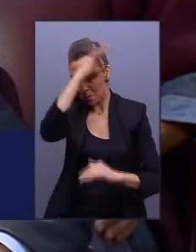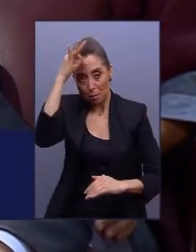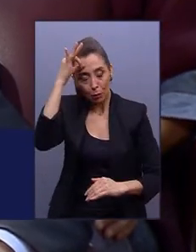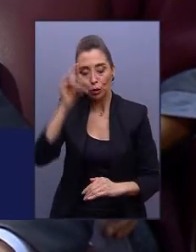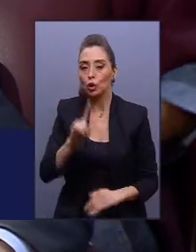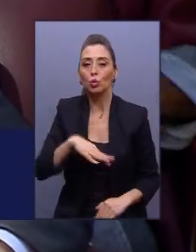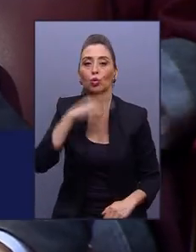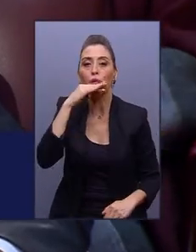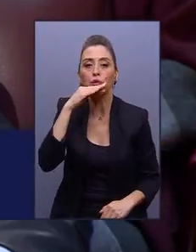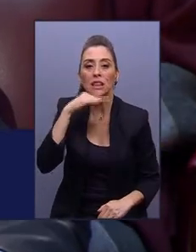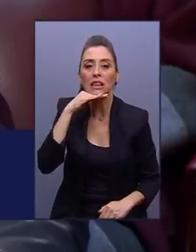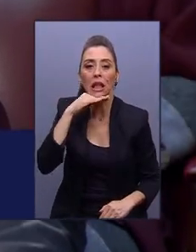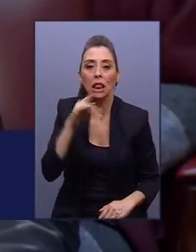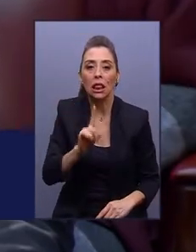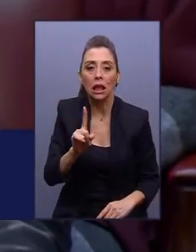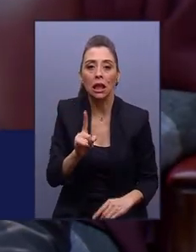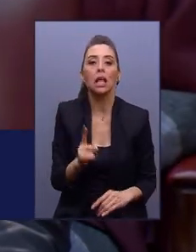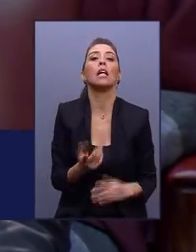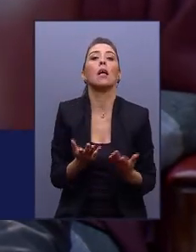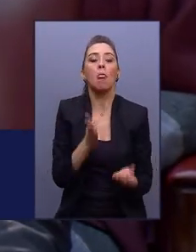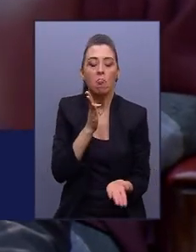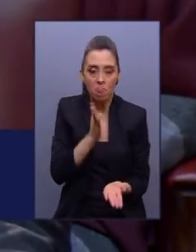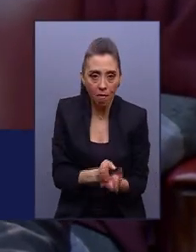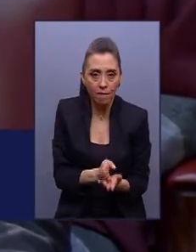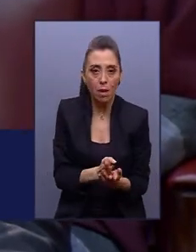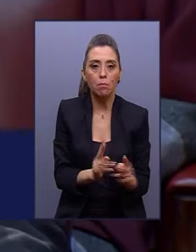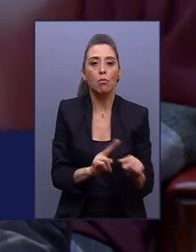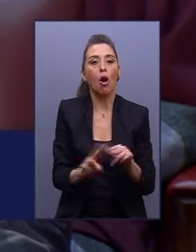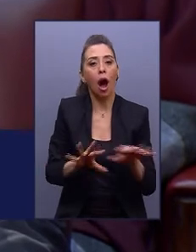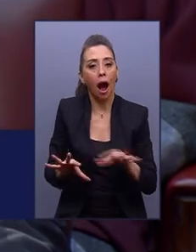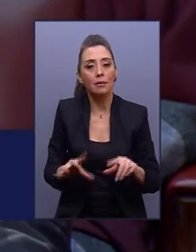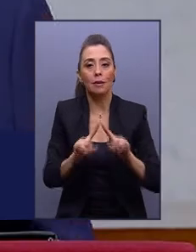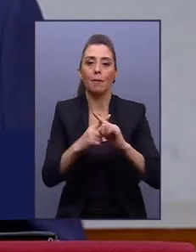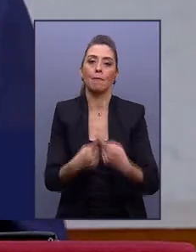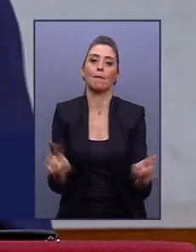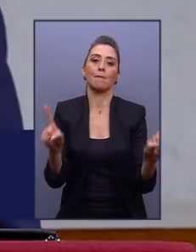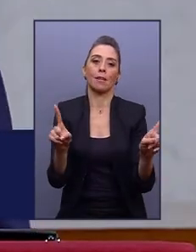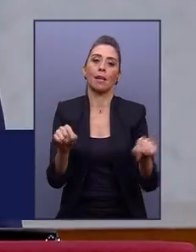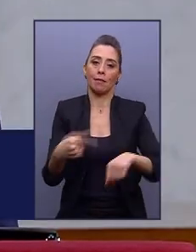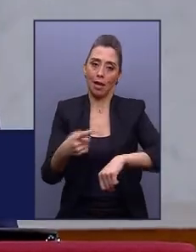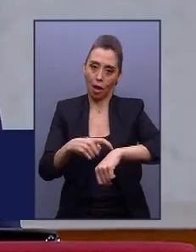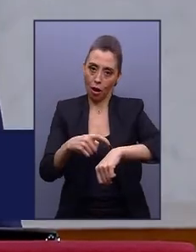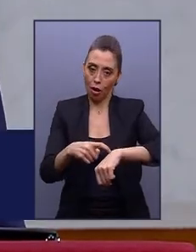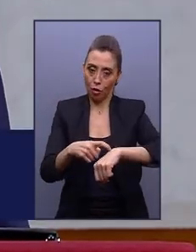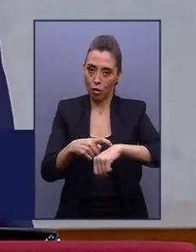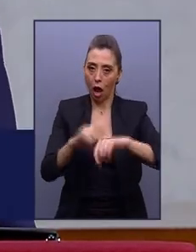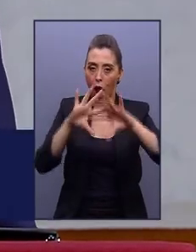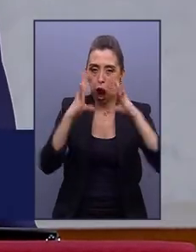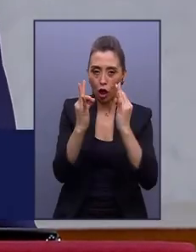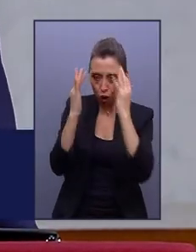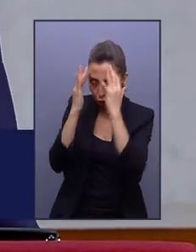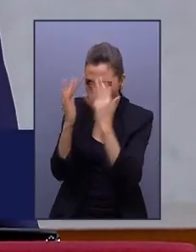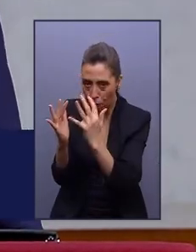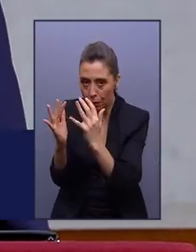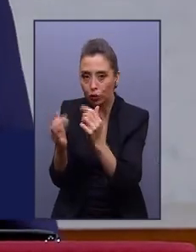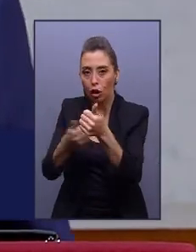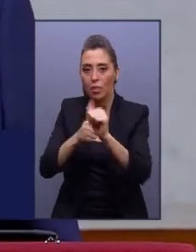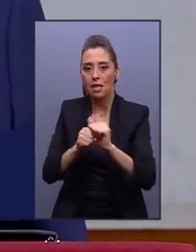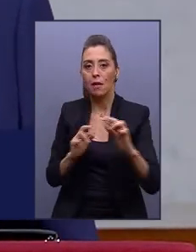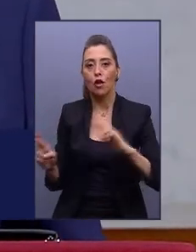Y eso significa una sola cosa: debemos actuar distinto. Es hora de abordar de manera integral los desafíos de esa